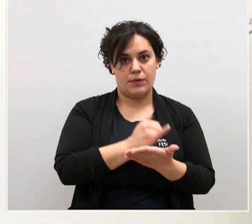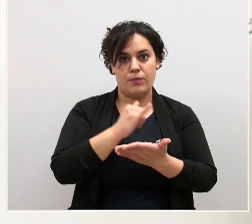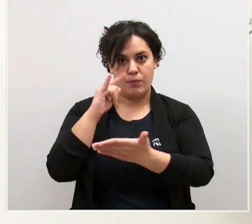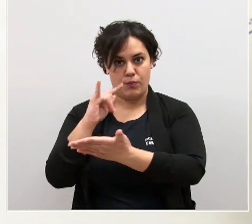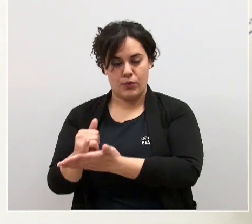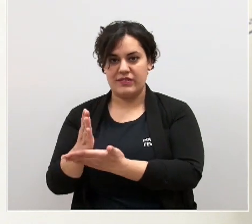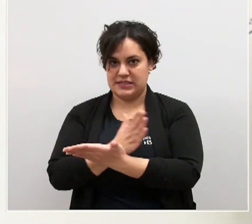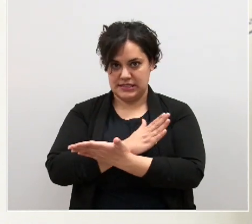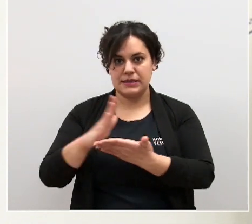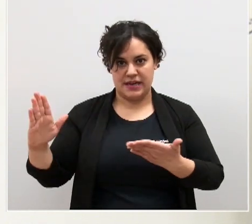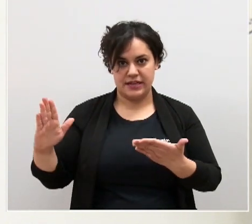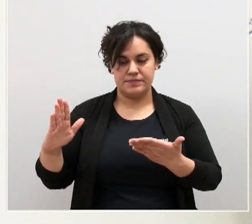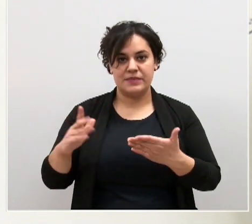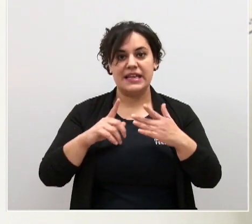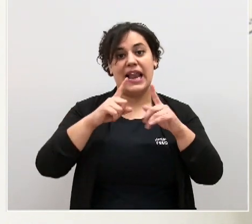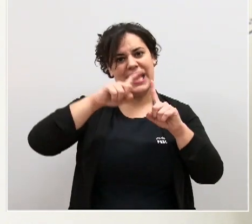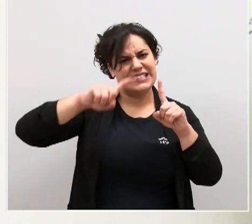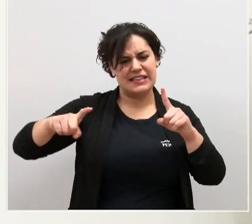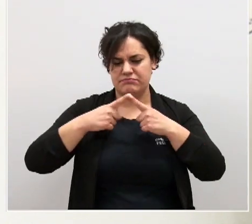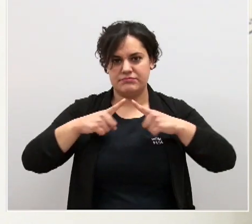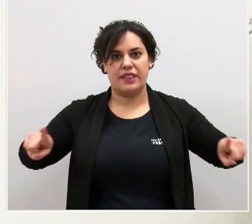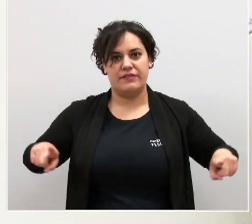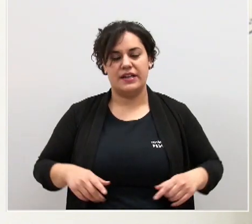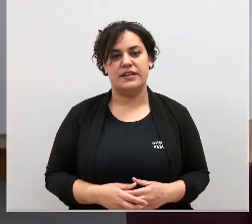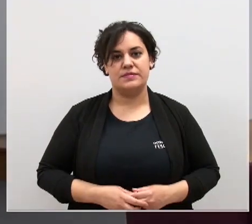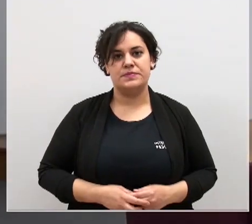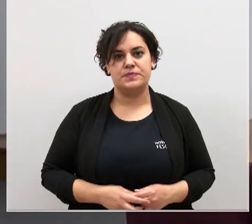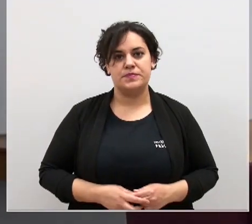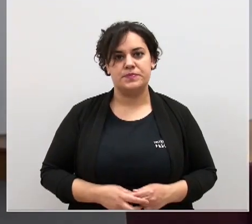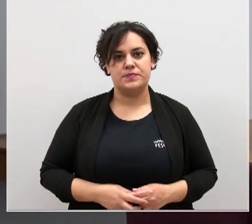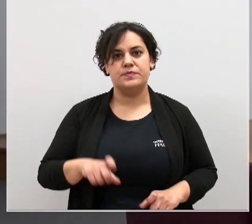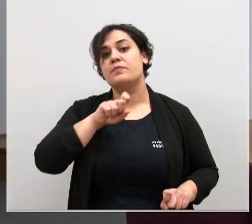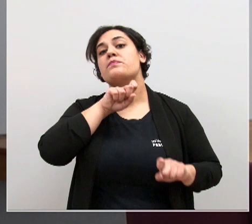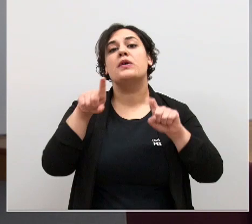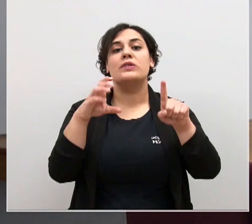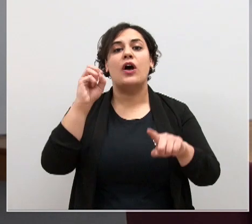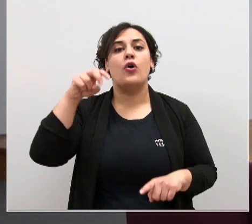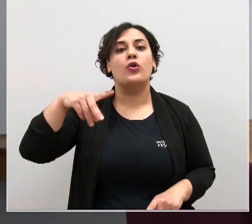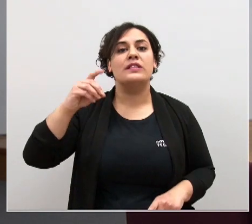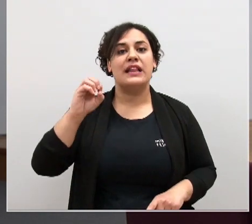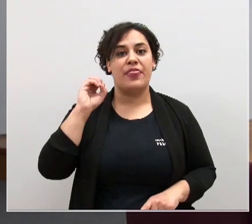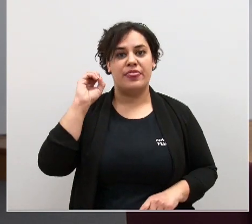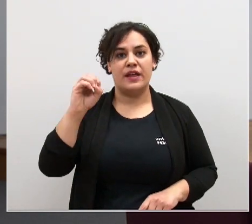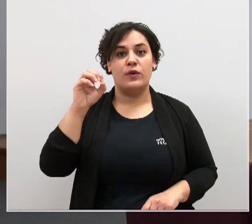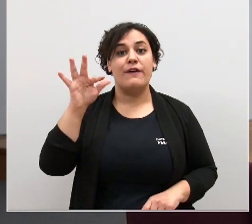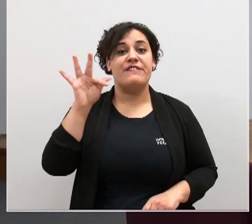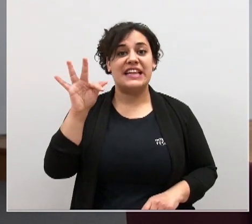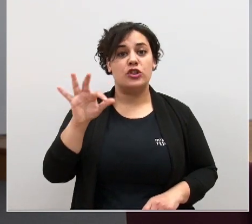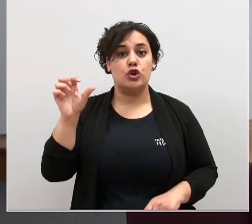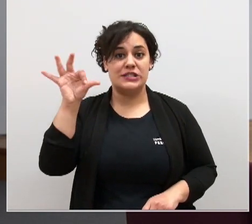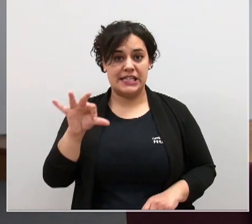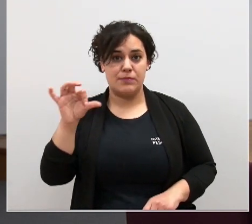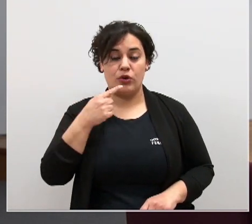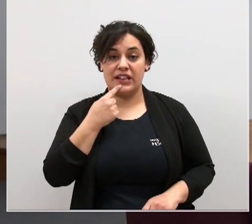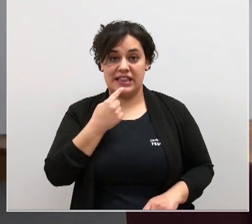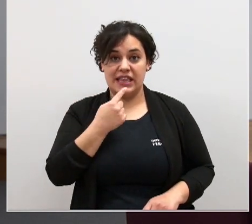con inmunidad. Entonces se separan en la estadística y se van a separar a partir de ahora. Pregunta de Onda Cero. Fernando Simón ha admitido